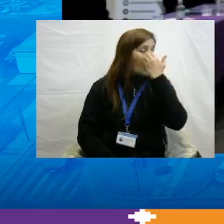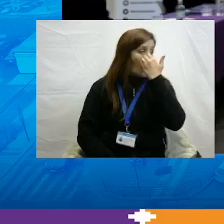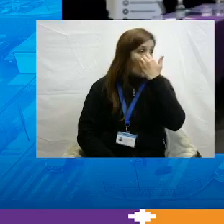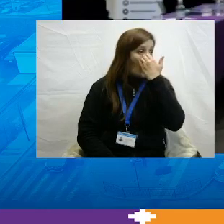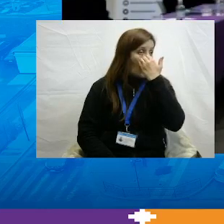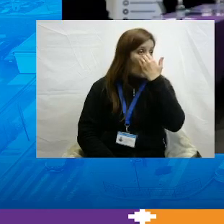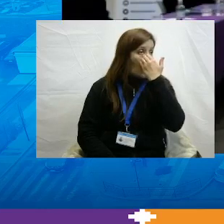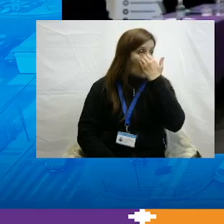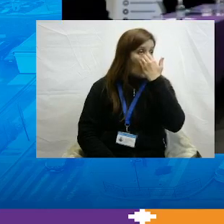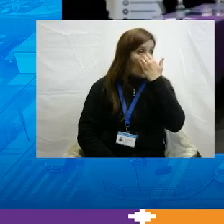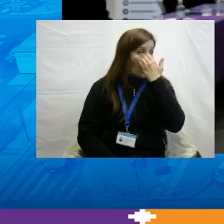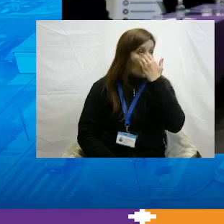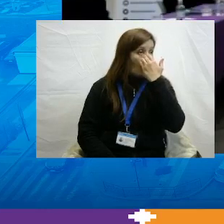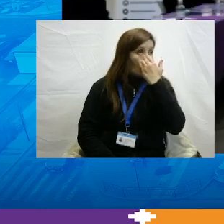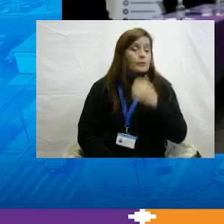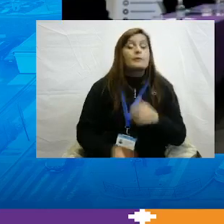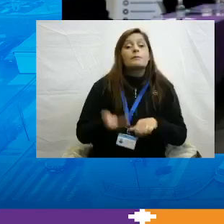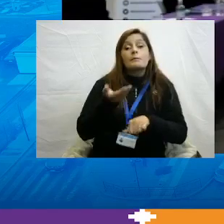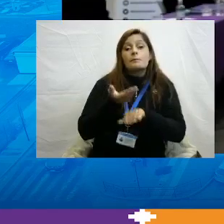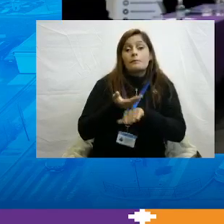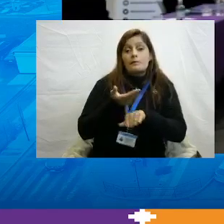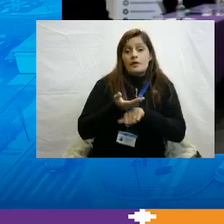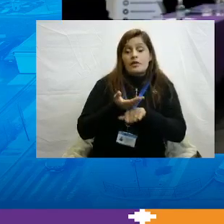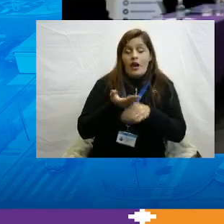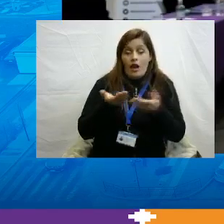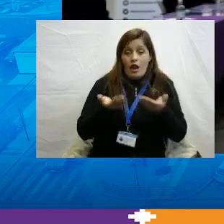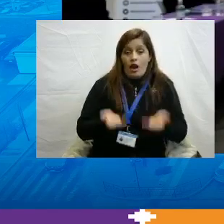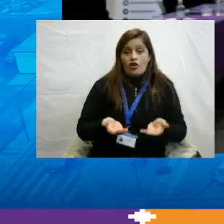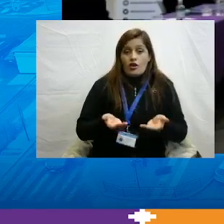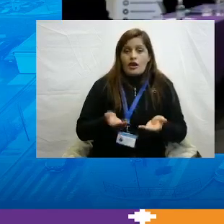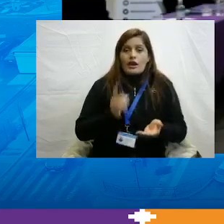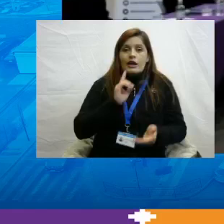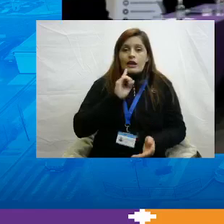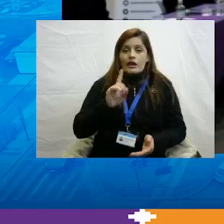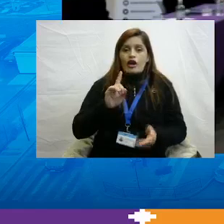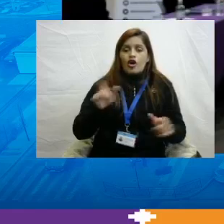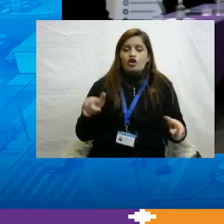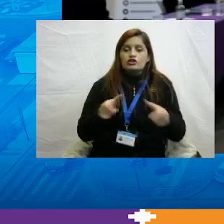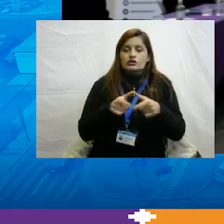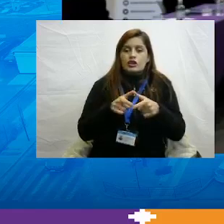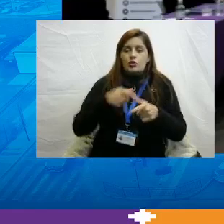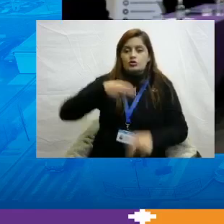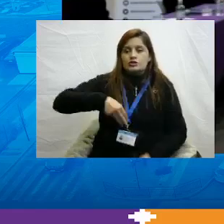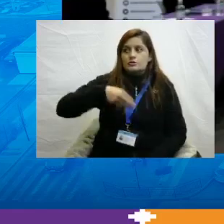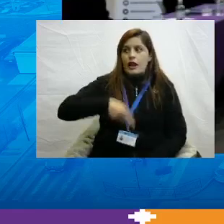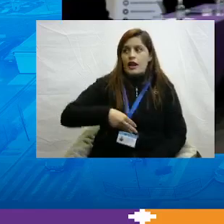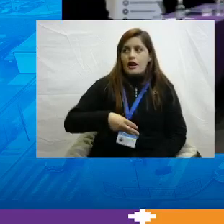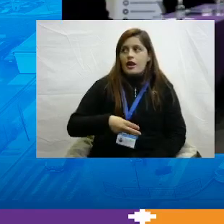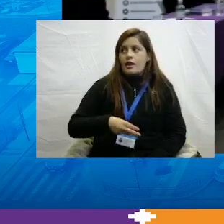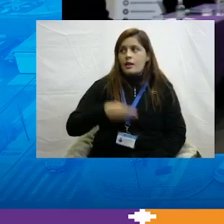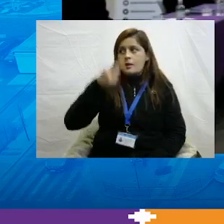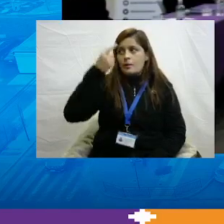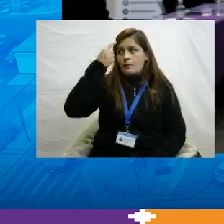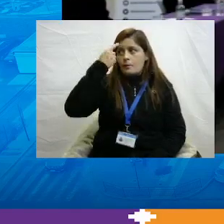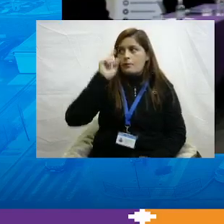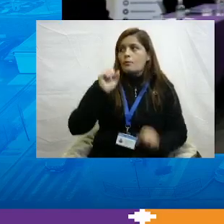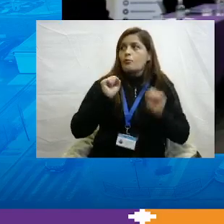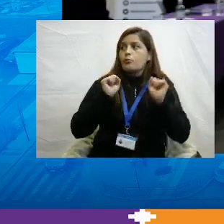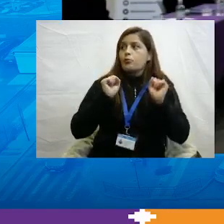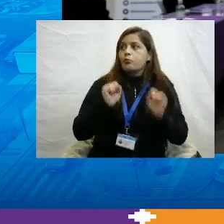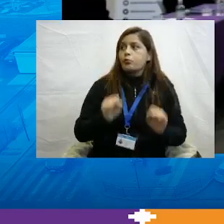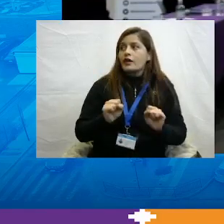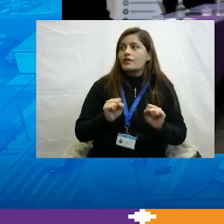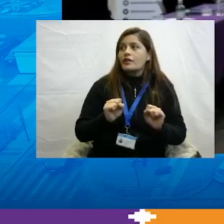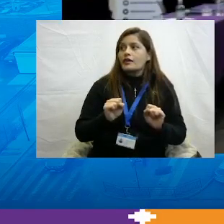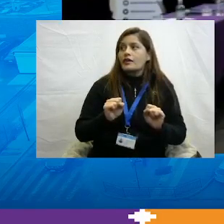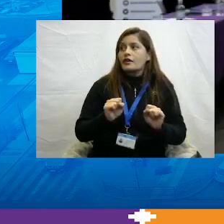Y en relación a aquello solicitamos el pronunciamiento del Honorable Consejo a fin de que puedan dejar